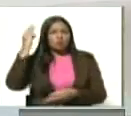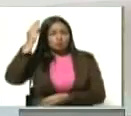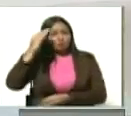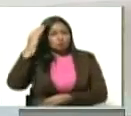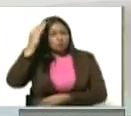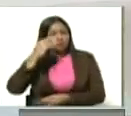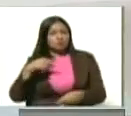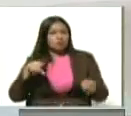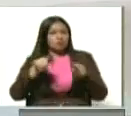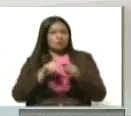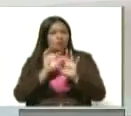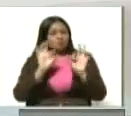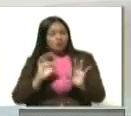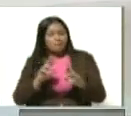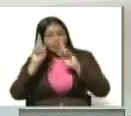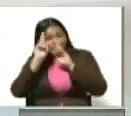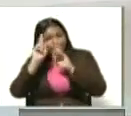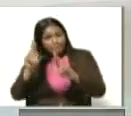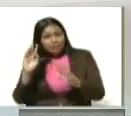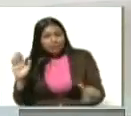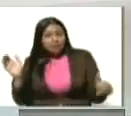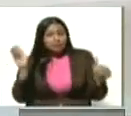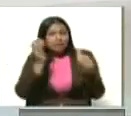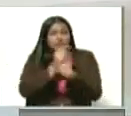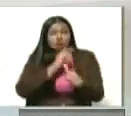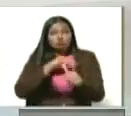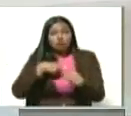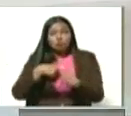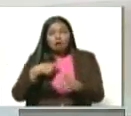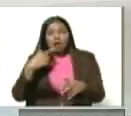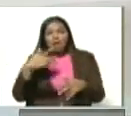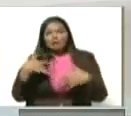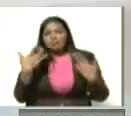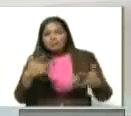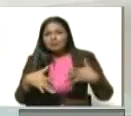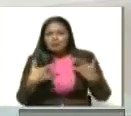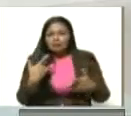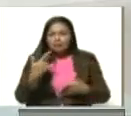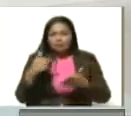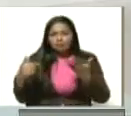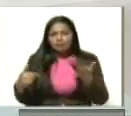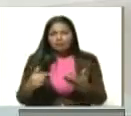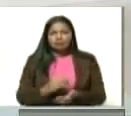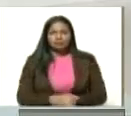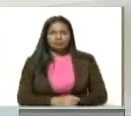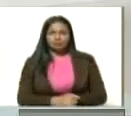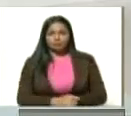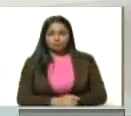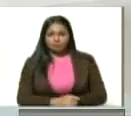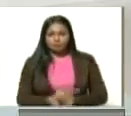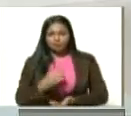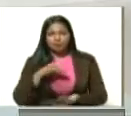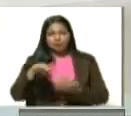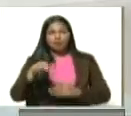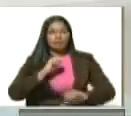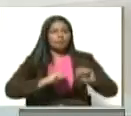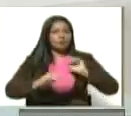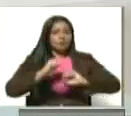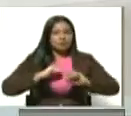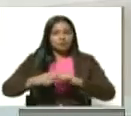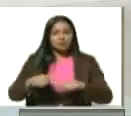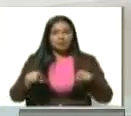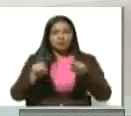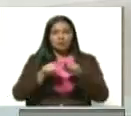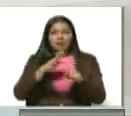la conciencia que se está alcanzando. El hecho de que tengamos varias actividades, el hecho de que incluso los estados se movilicen